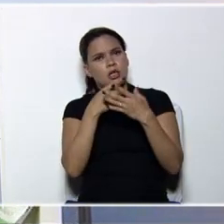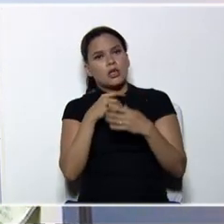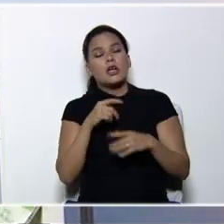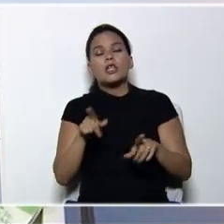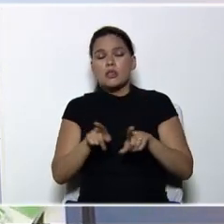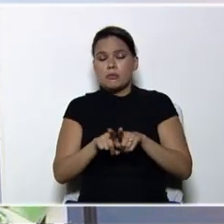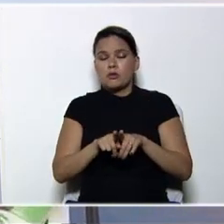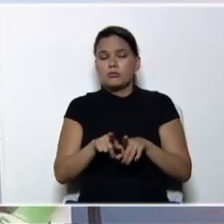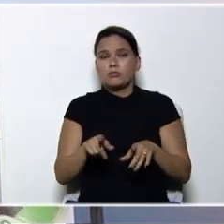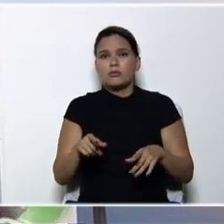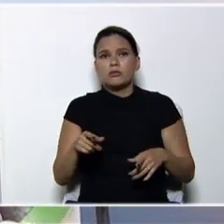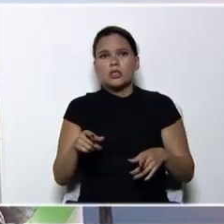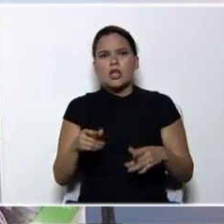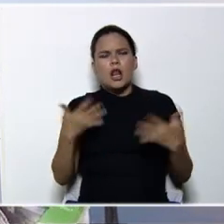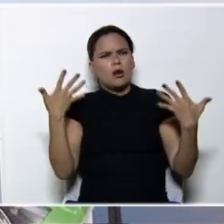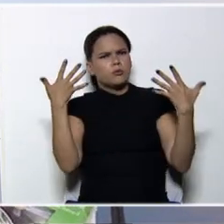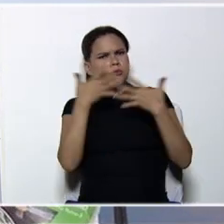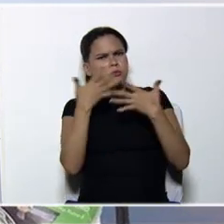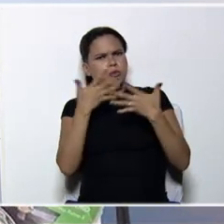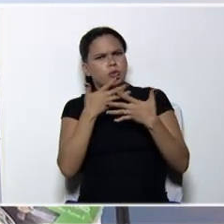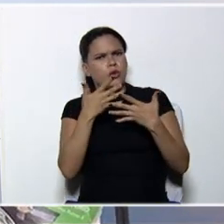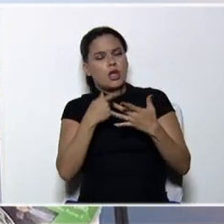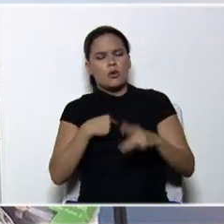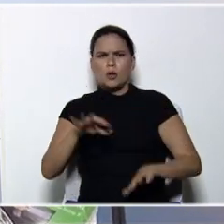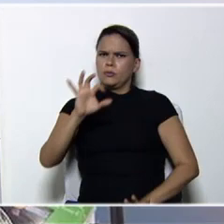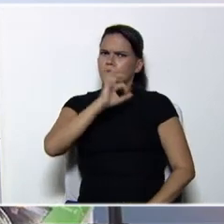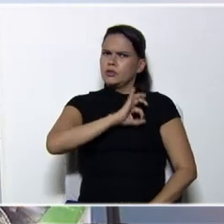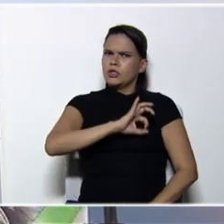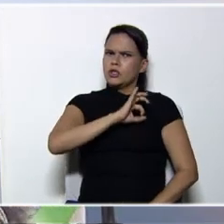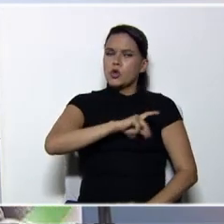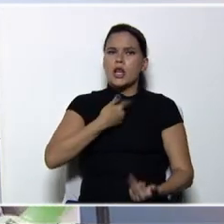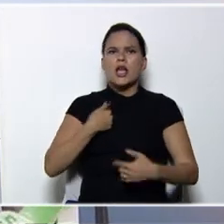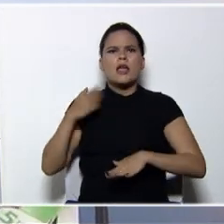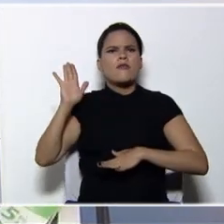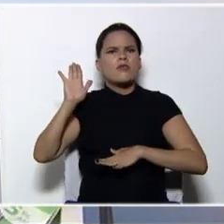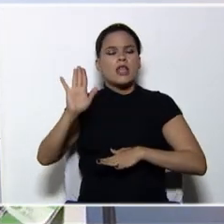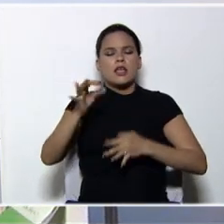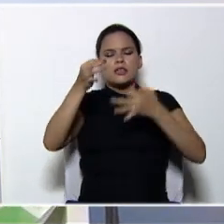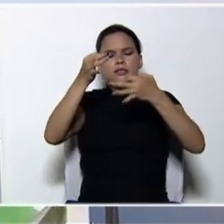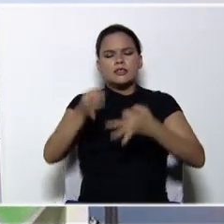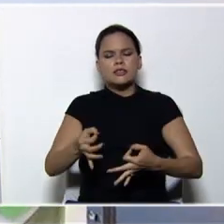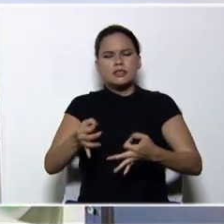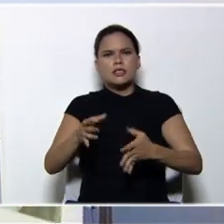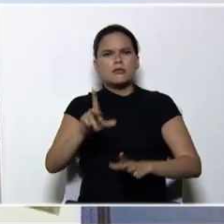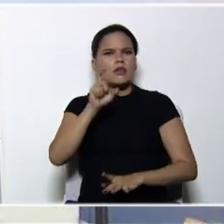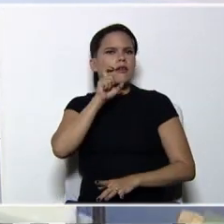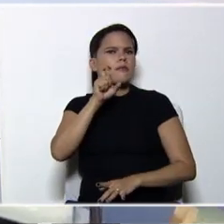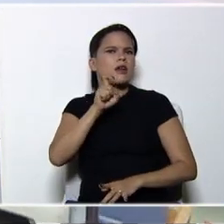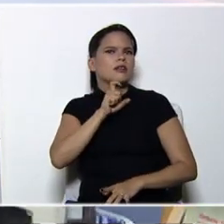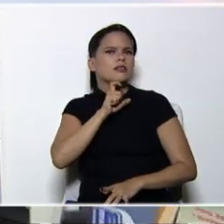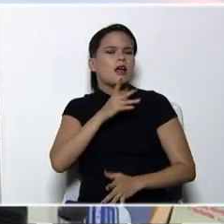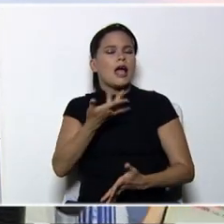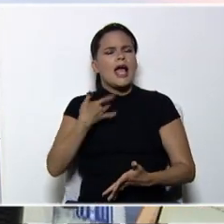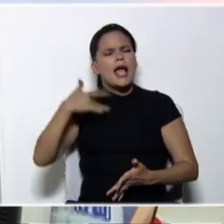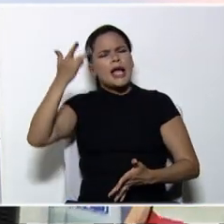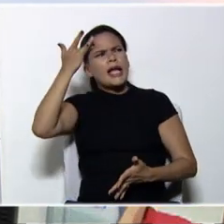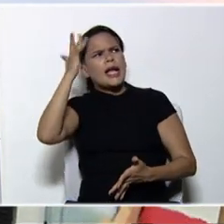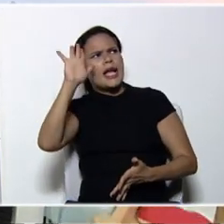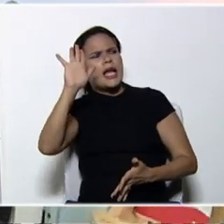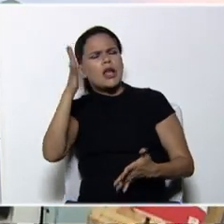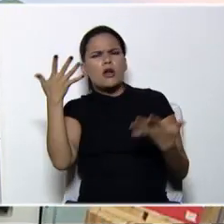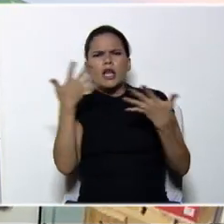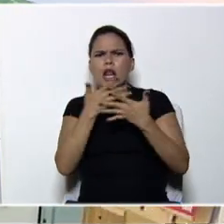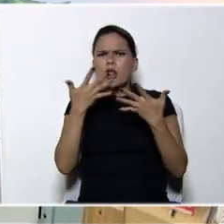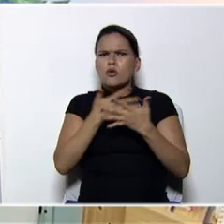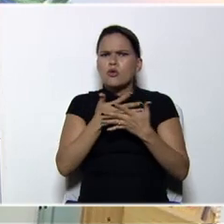fecundas también. La duda es una señora que viene siempre embarazada. Creo que la duda es tanto más